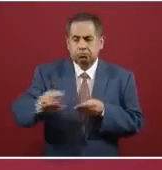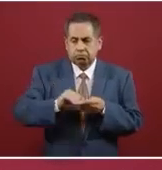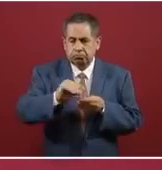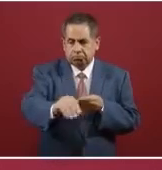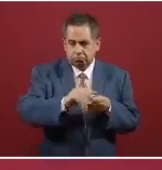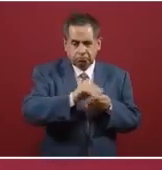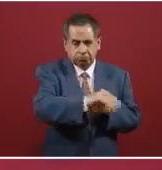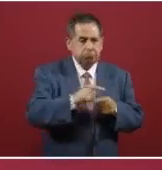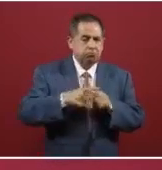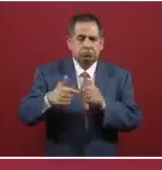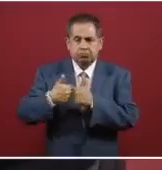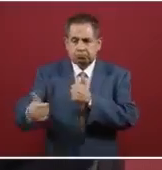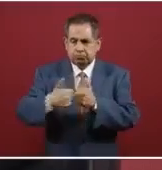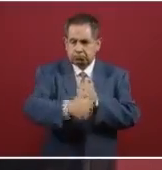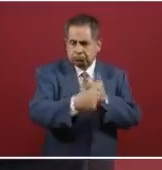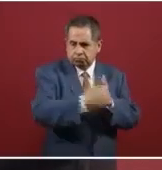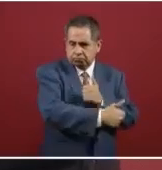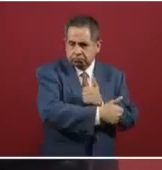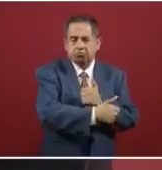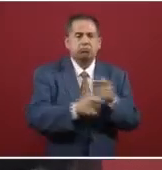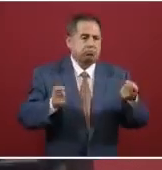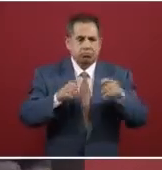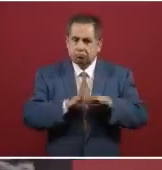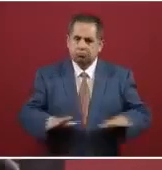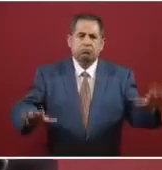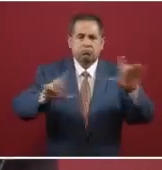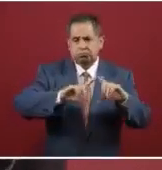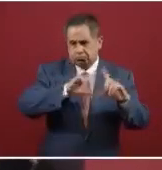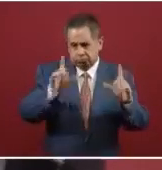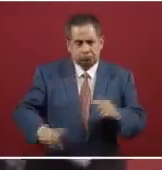poco a poco, pero sí